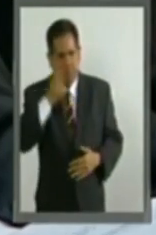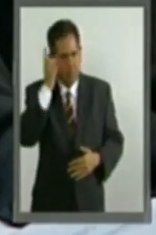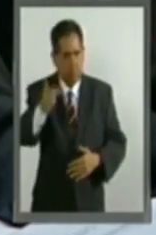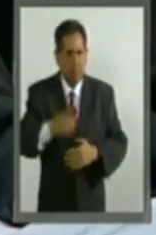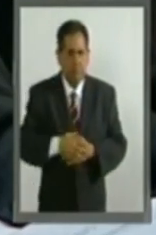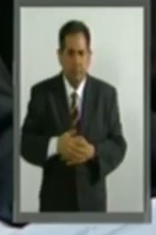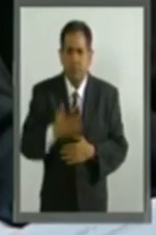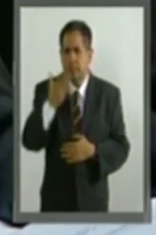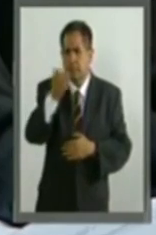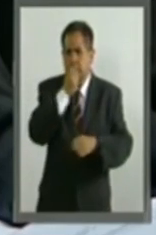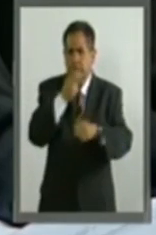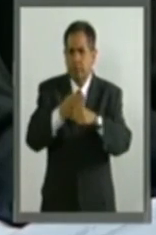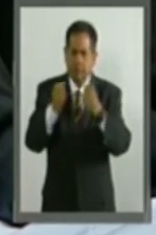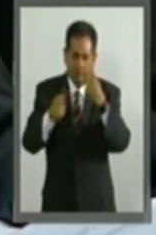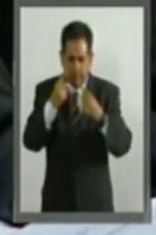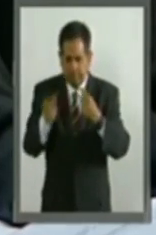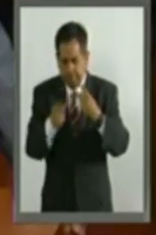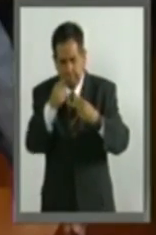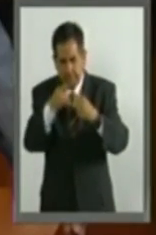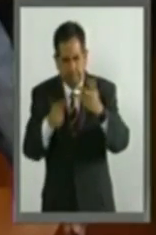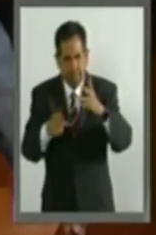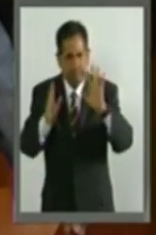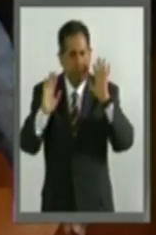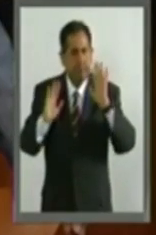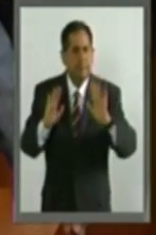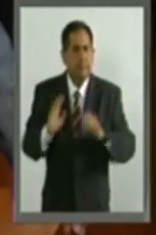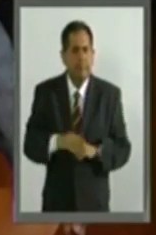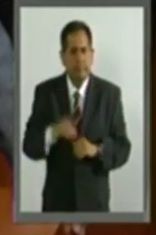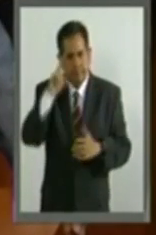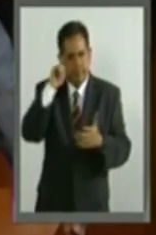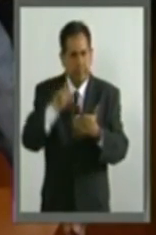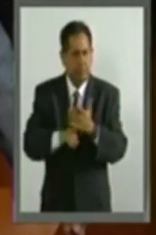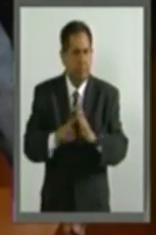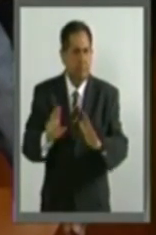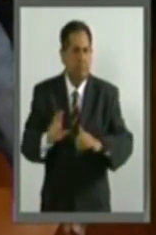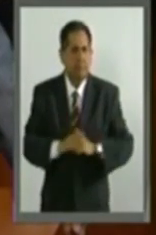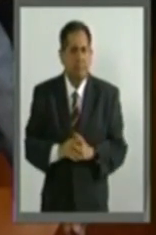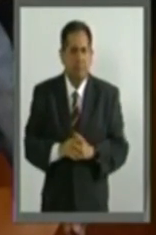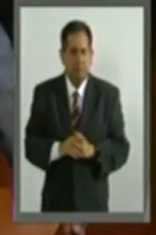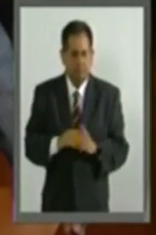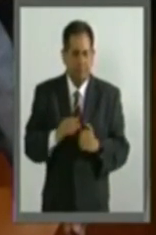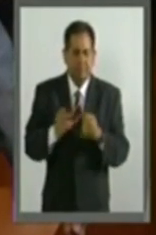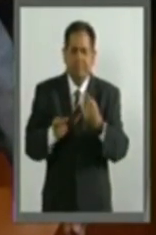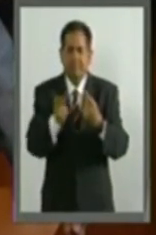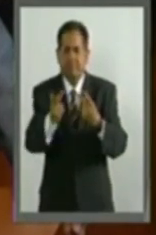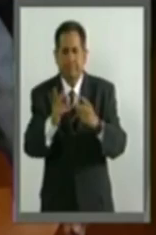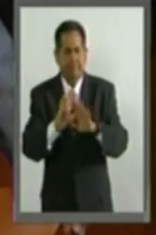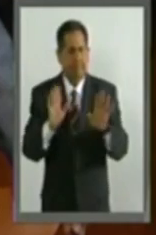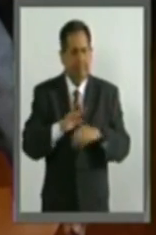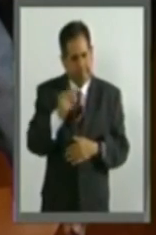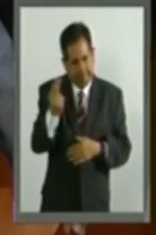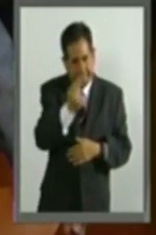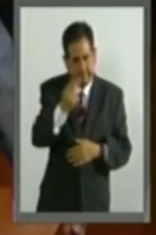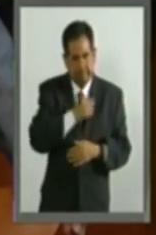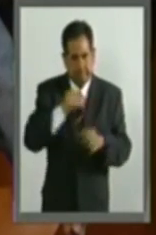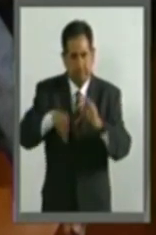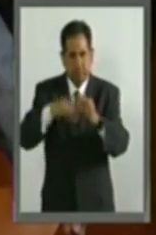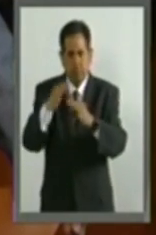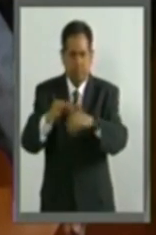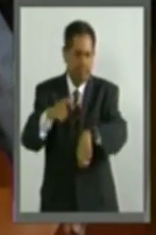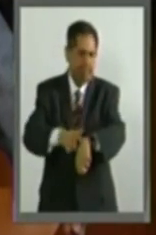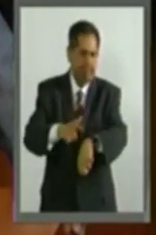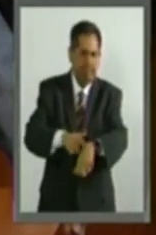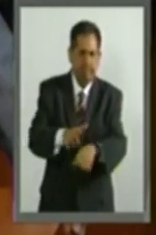señor secretario, algunas preguntas que hacerle, pero creo que las evito ante la necesidad de cumplir con el